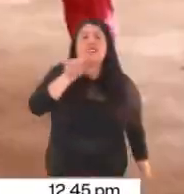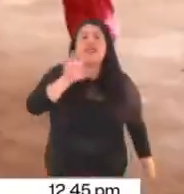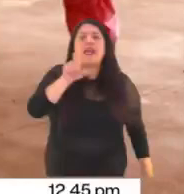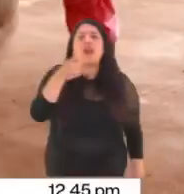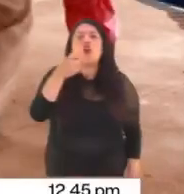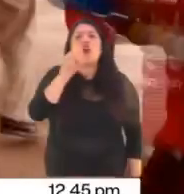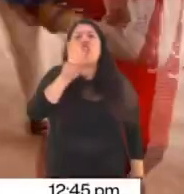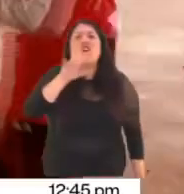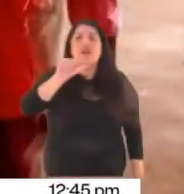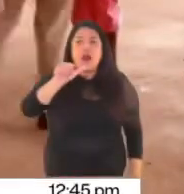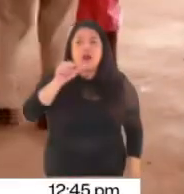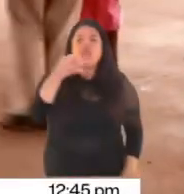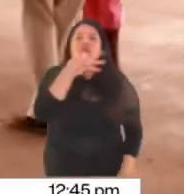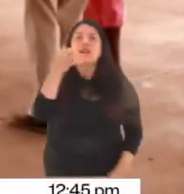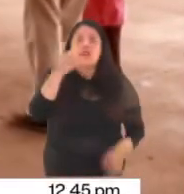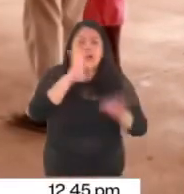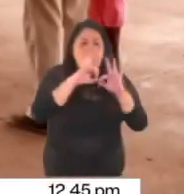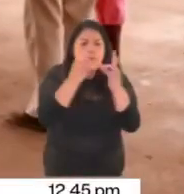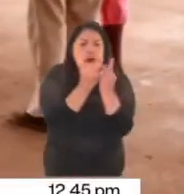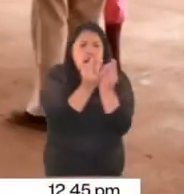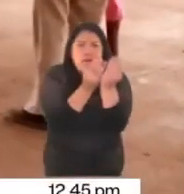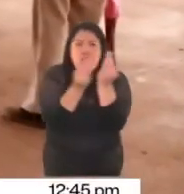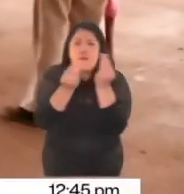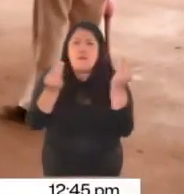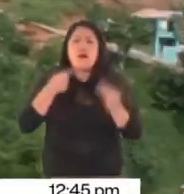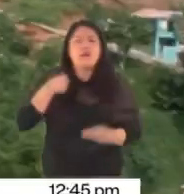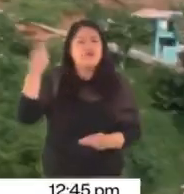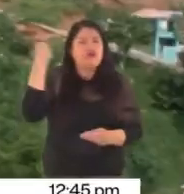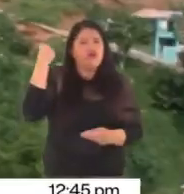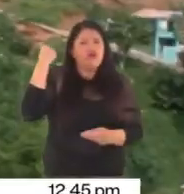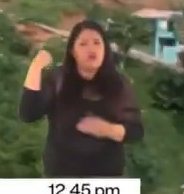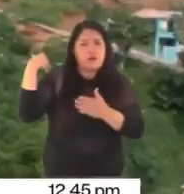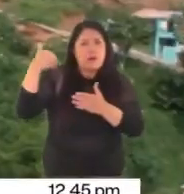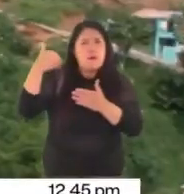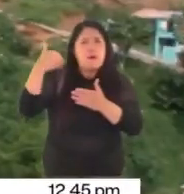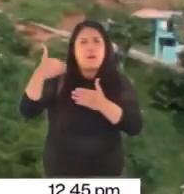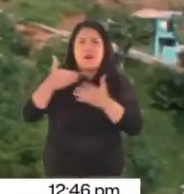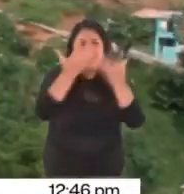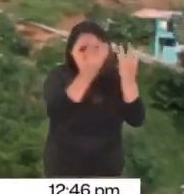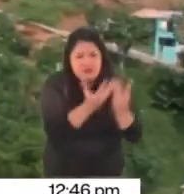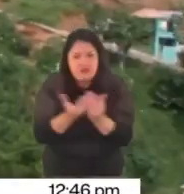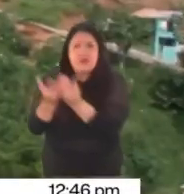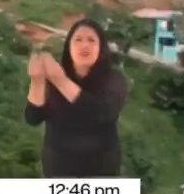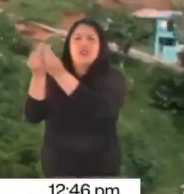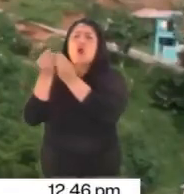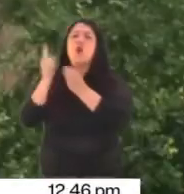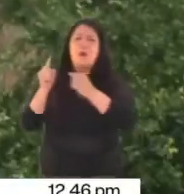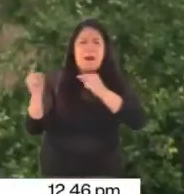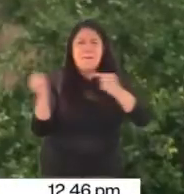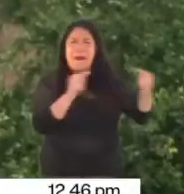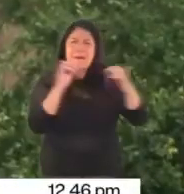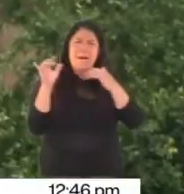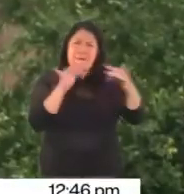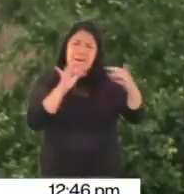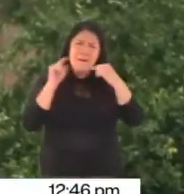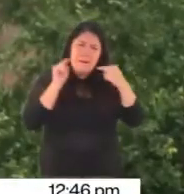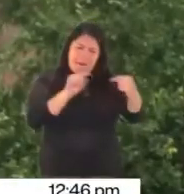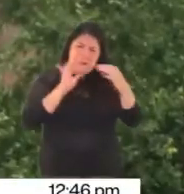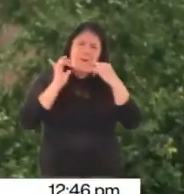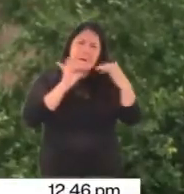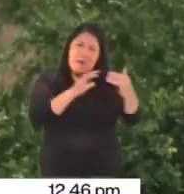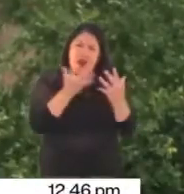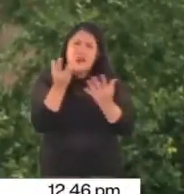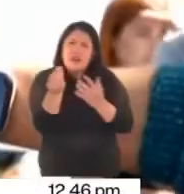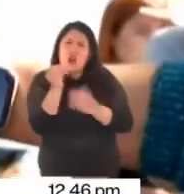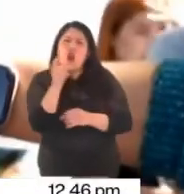compleja. 300 familias se desplazaron en las últimas horas. Los combates entre el Clan del Golfo y el ELN no han